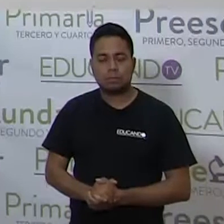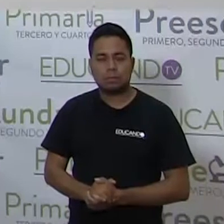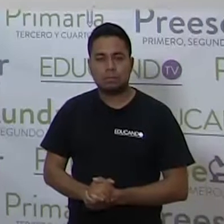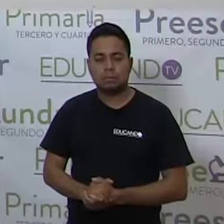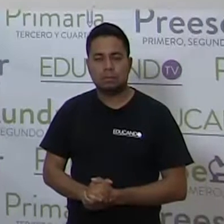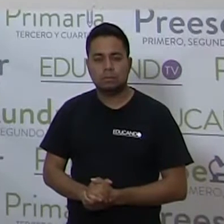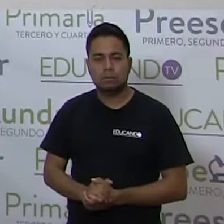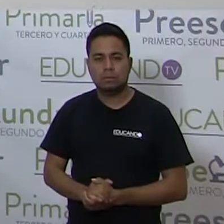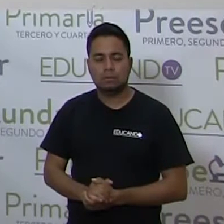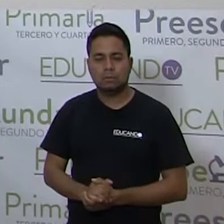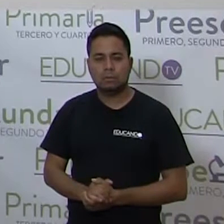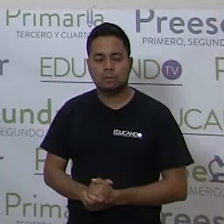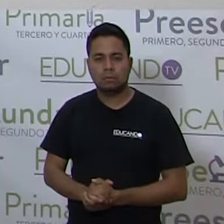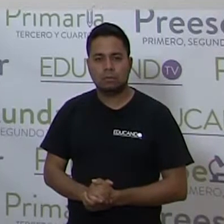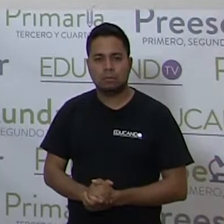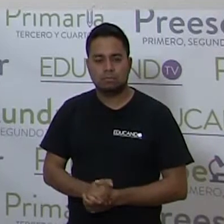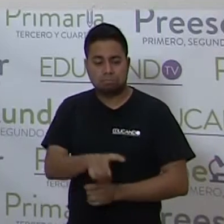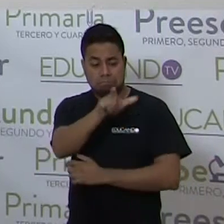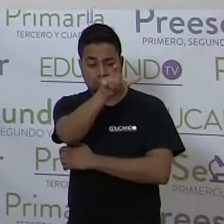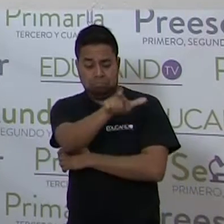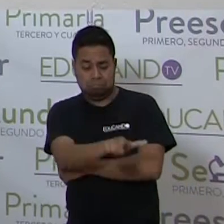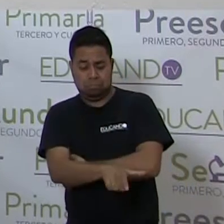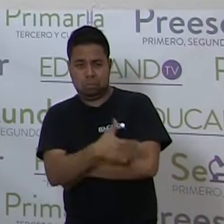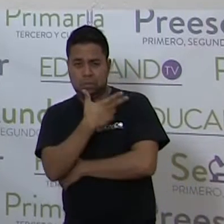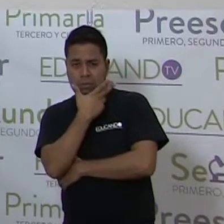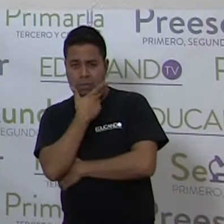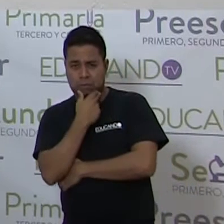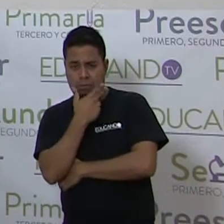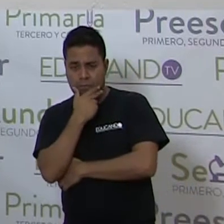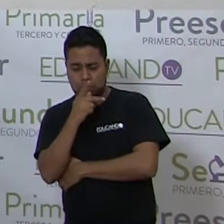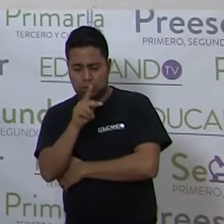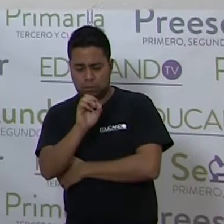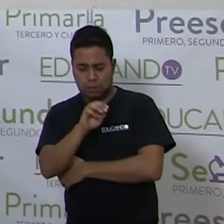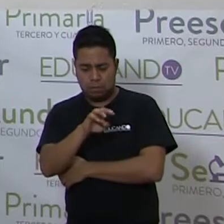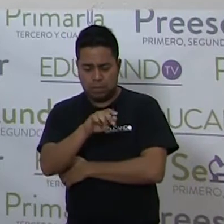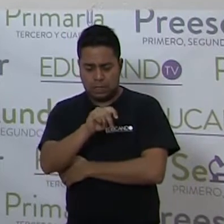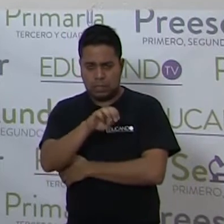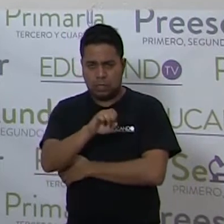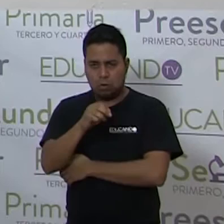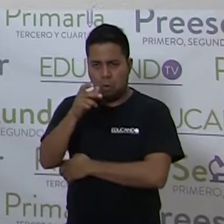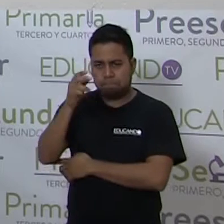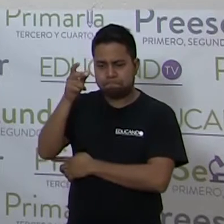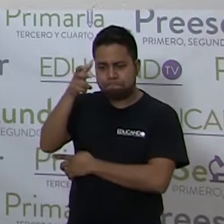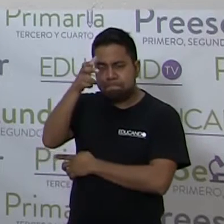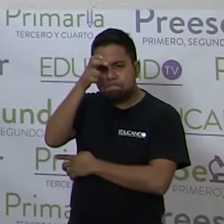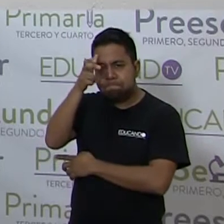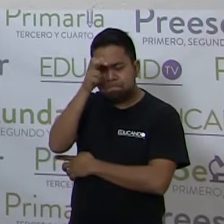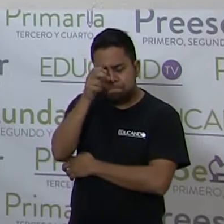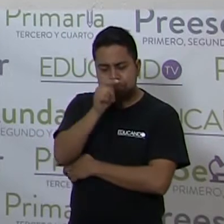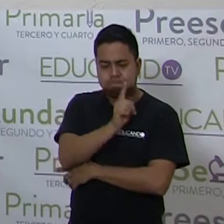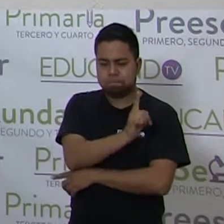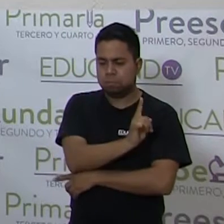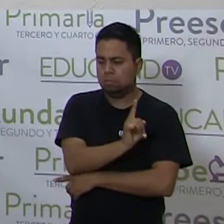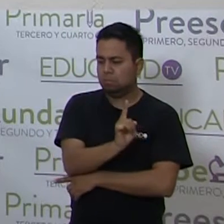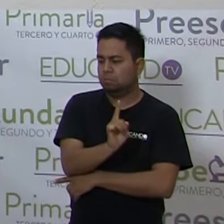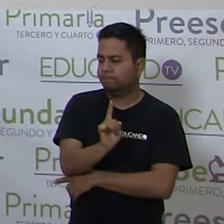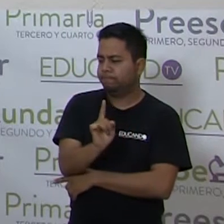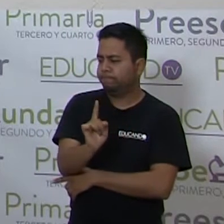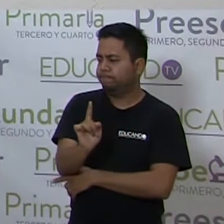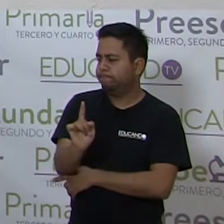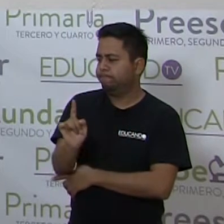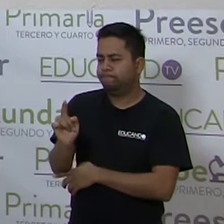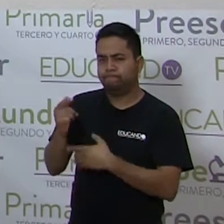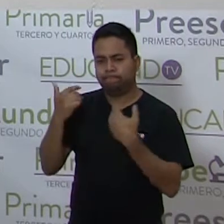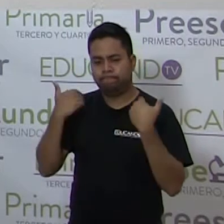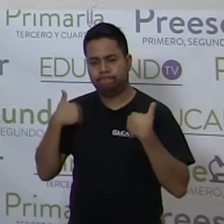Veíase al inteligente Prometeo meditando mientras paseaba por el valle. Con